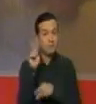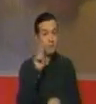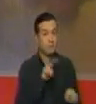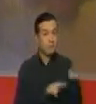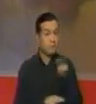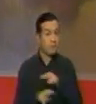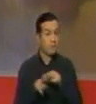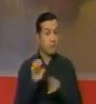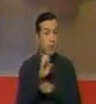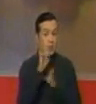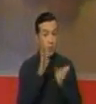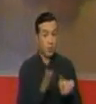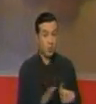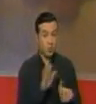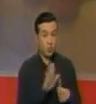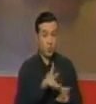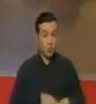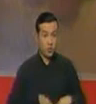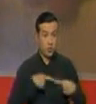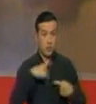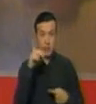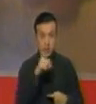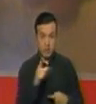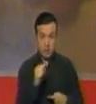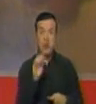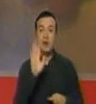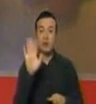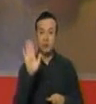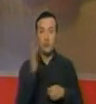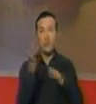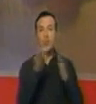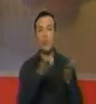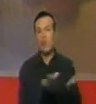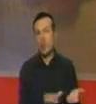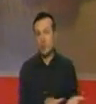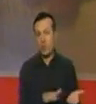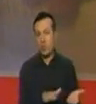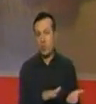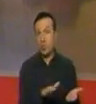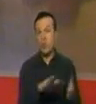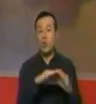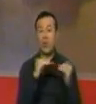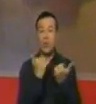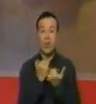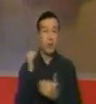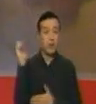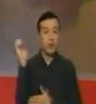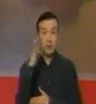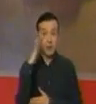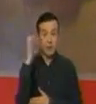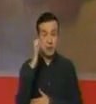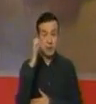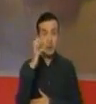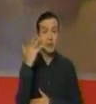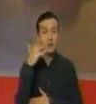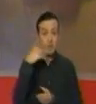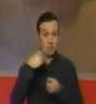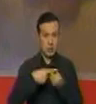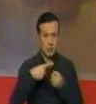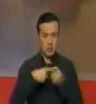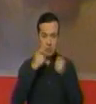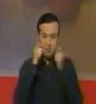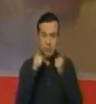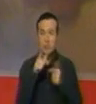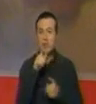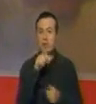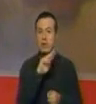Una compatriota residente en Italia falleció por esta causa. El COE Nacional se encuentra instalado en el ECU 911 en Quito, dirigido